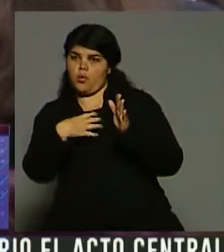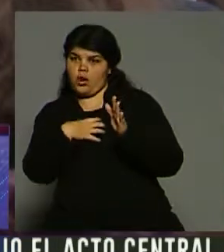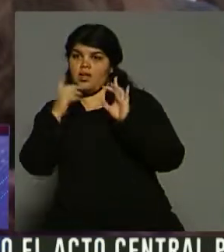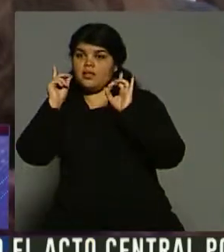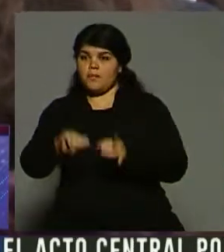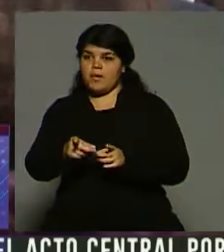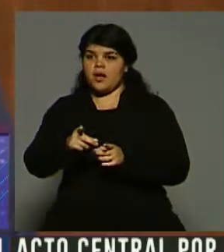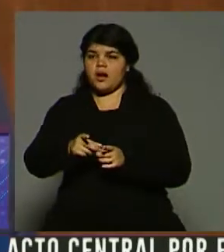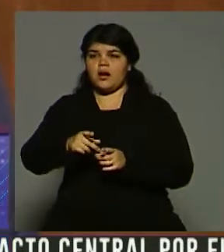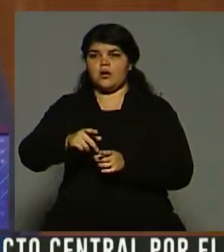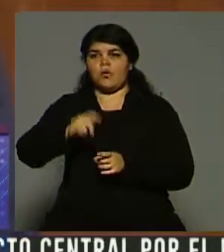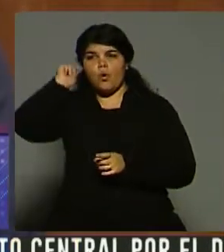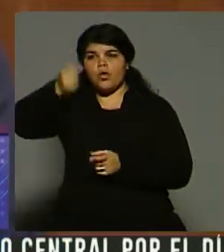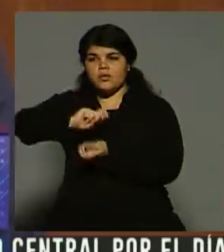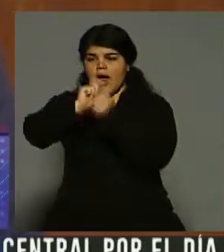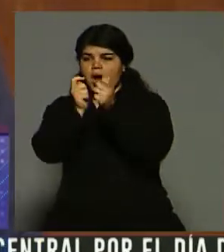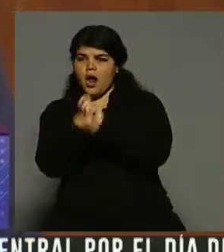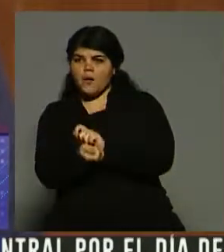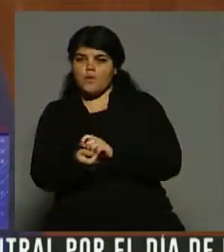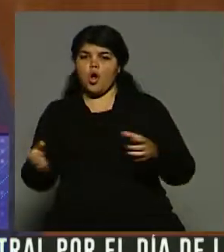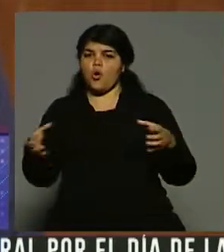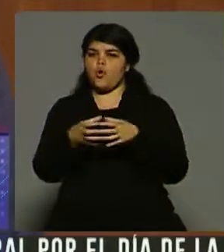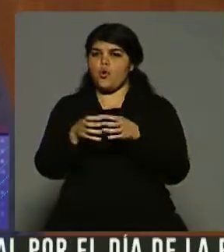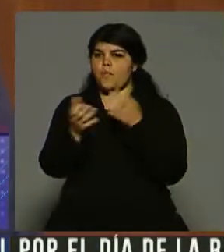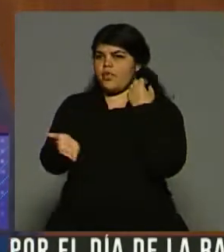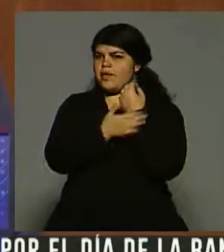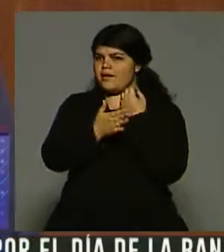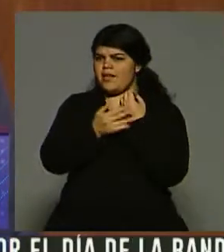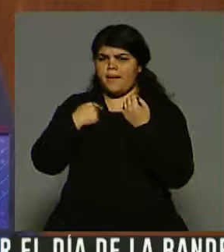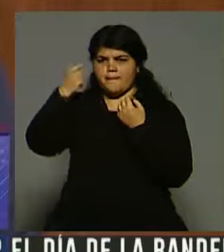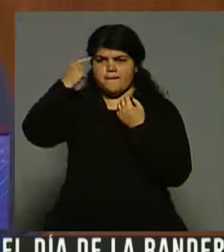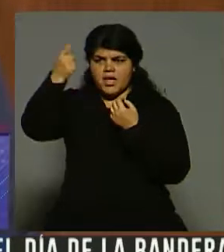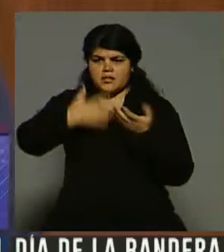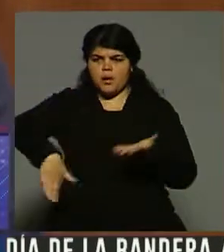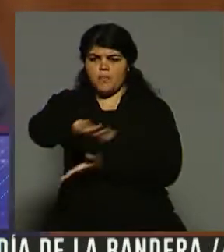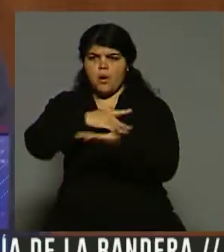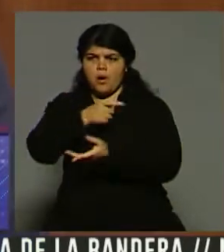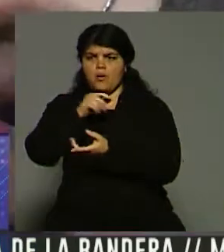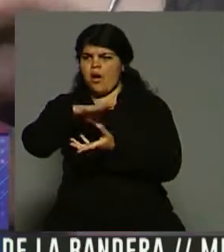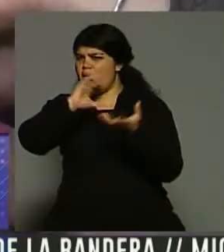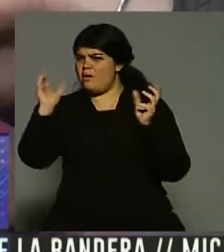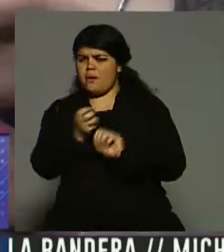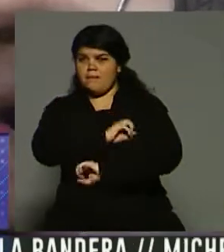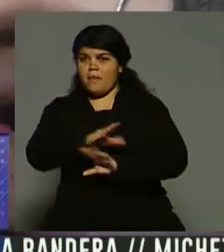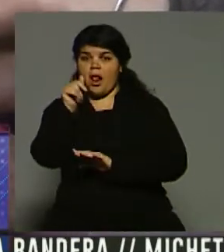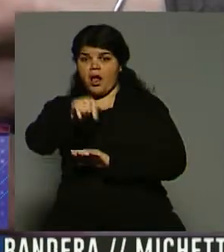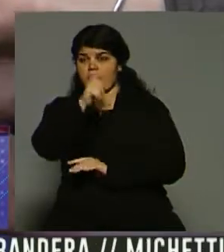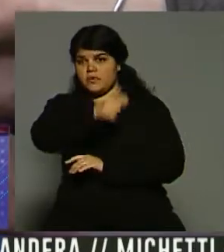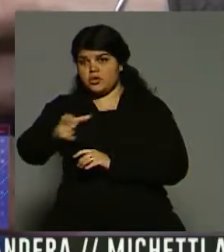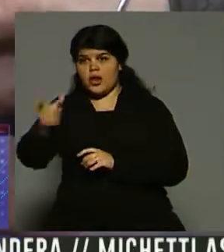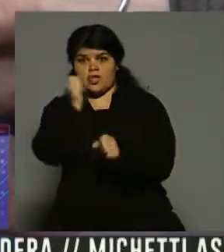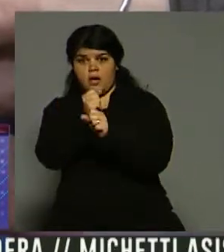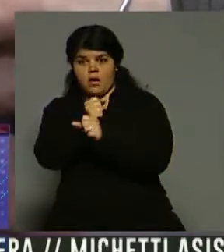reformas judiciales que a criterio de la izquierda han sido perjudiciales para el conjunto de la población más humilde y los